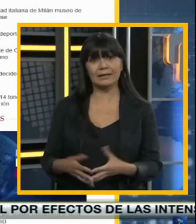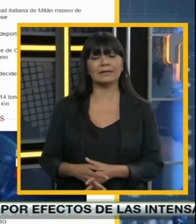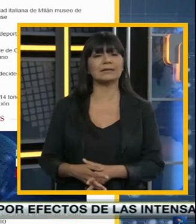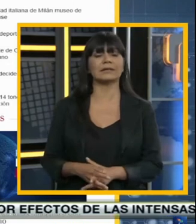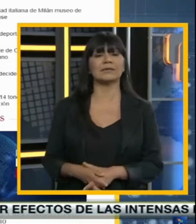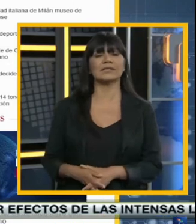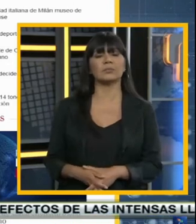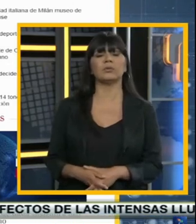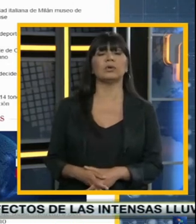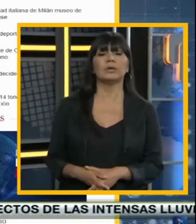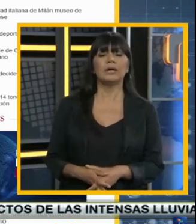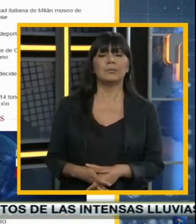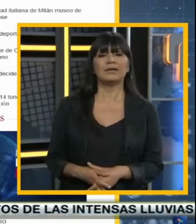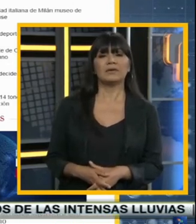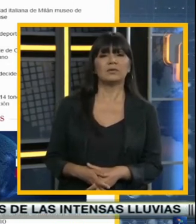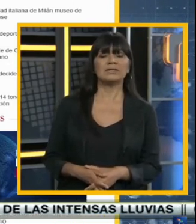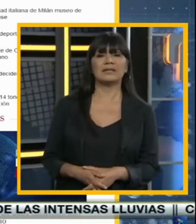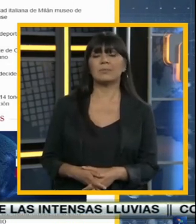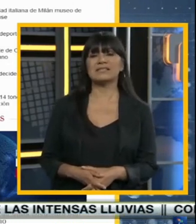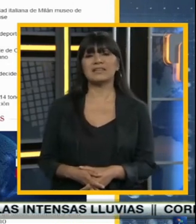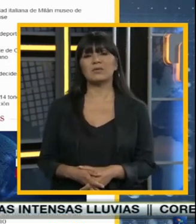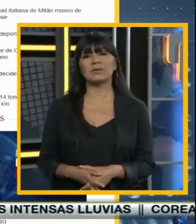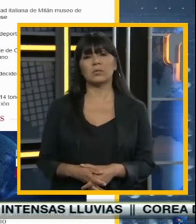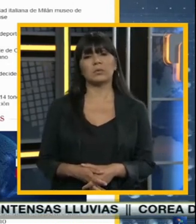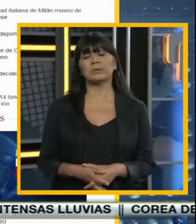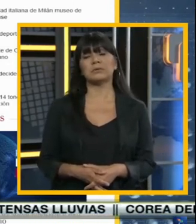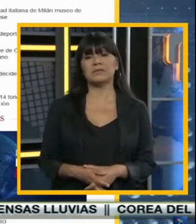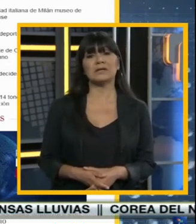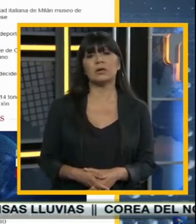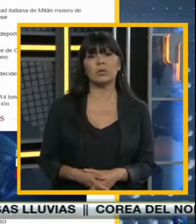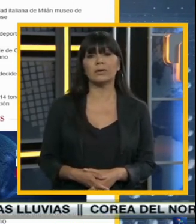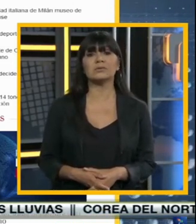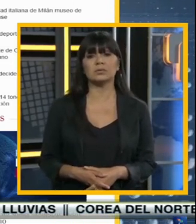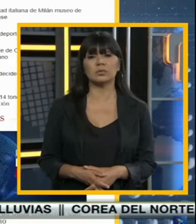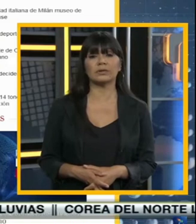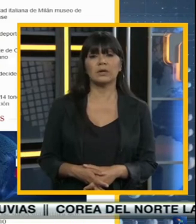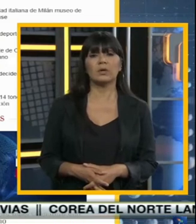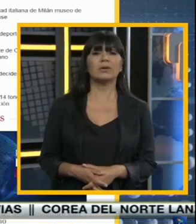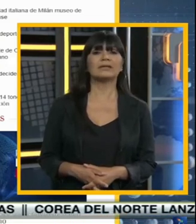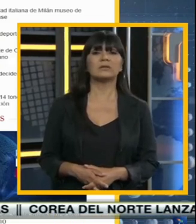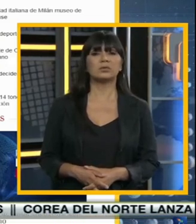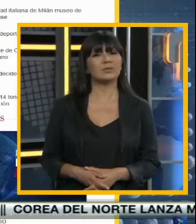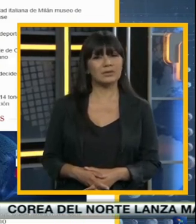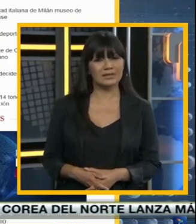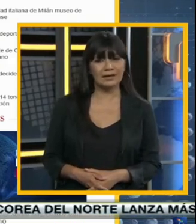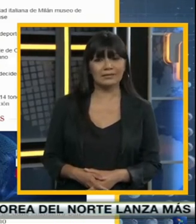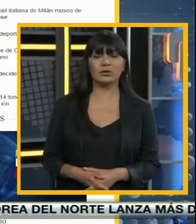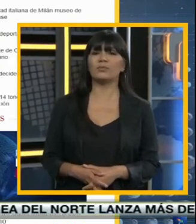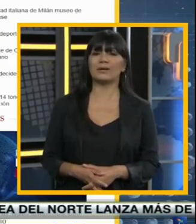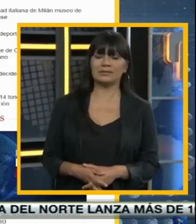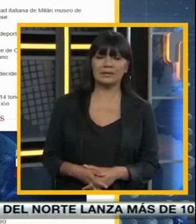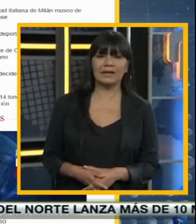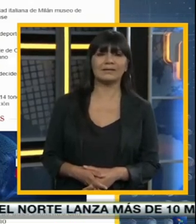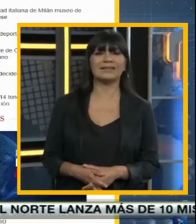cerca la realidad que atraviesa el pueblo, manifestó ayer que a pesar de vivir un momento difícil, los cubanos asumen una actitud de unidad,